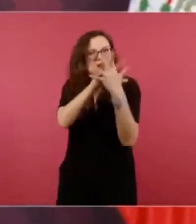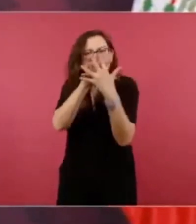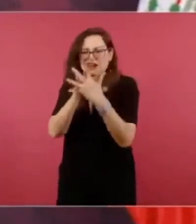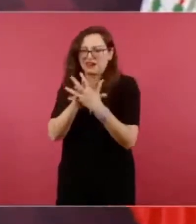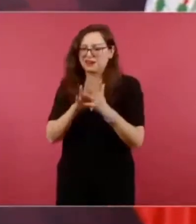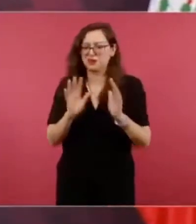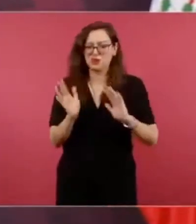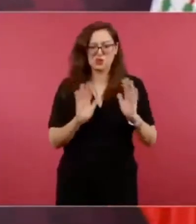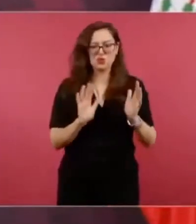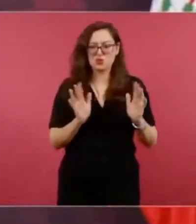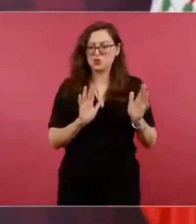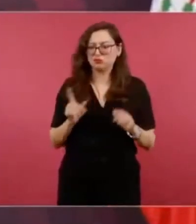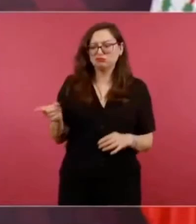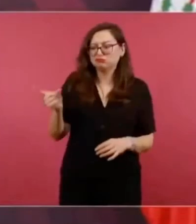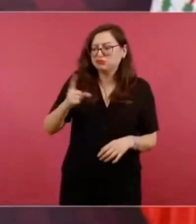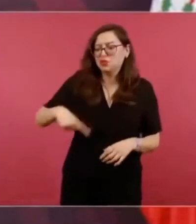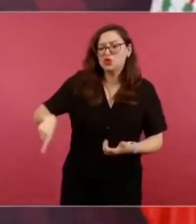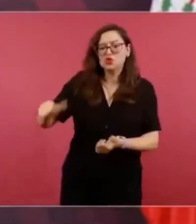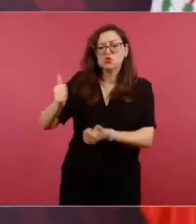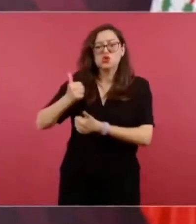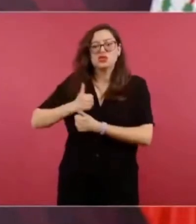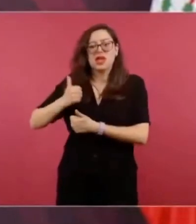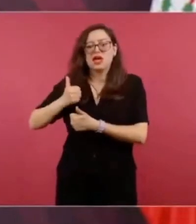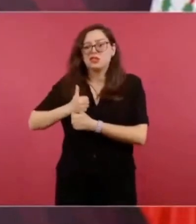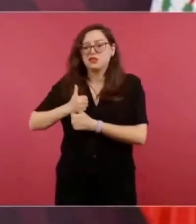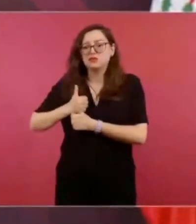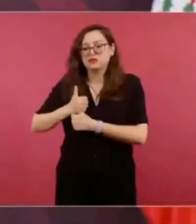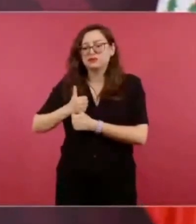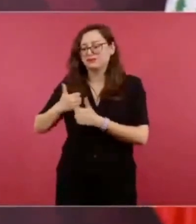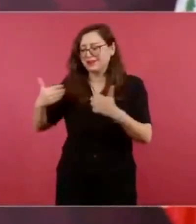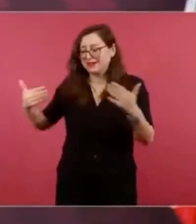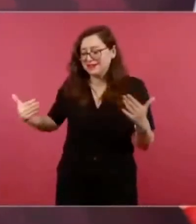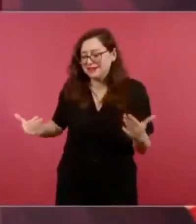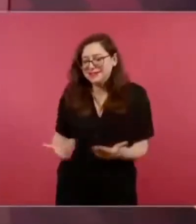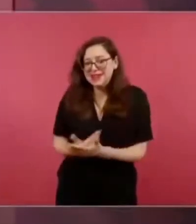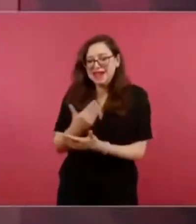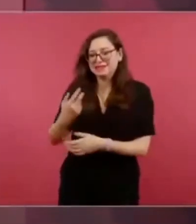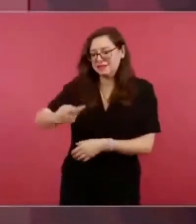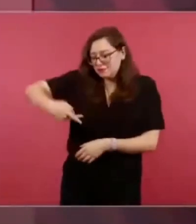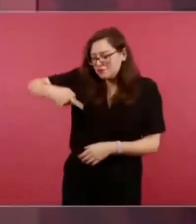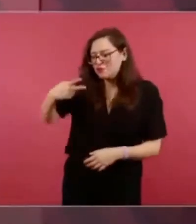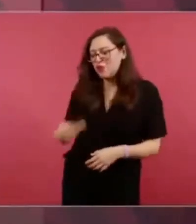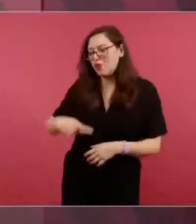generales de división del ejército no pertenecen a la oligarquía,